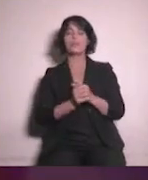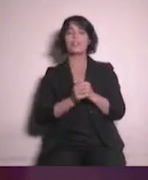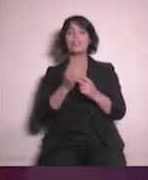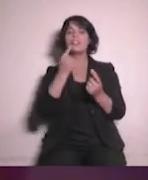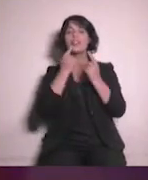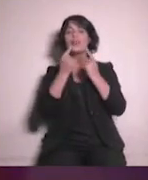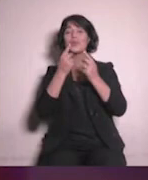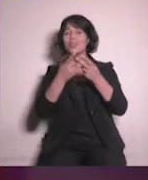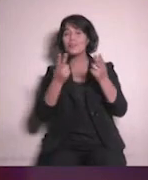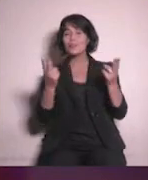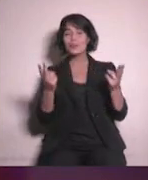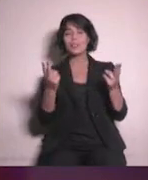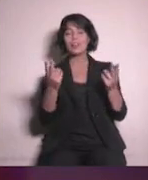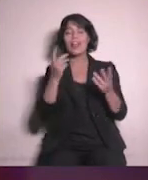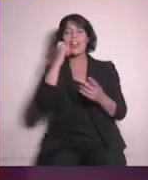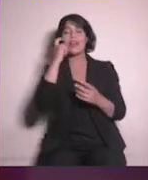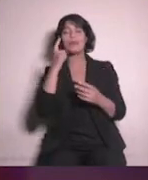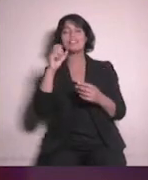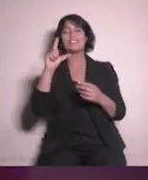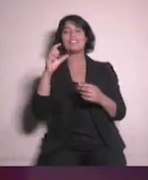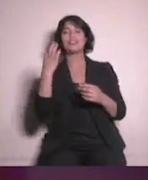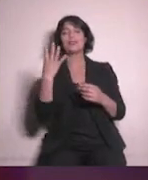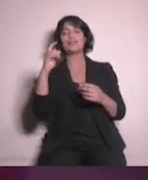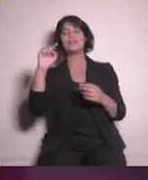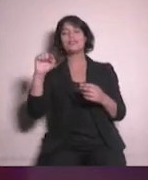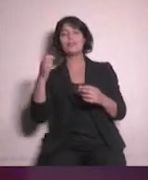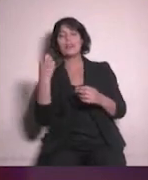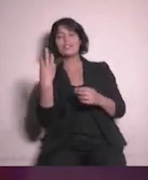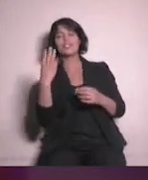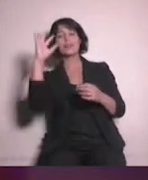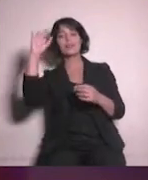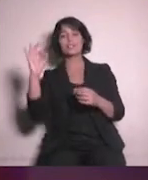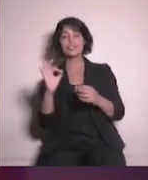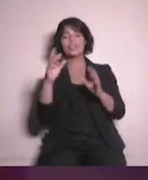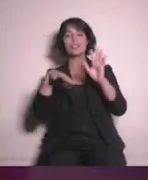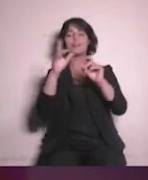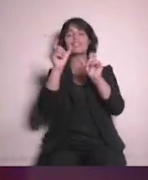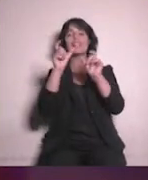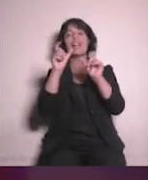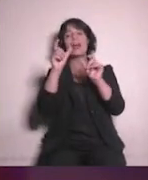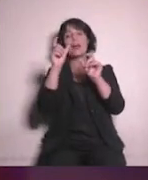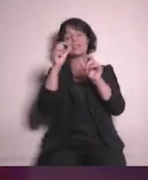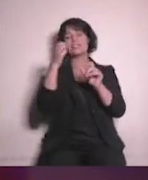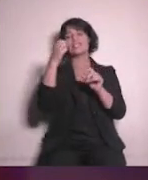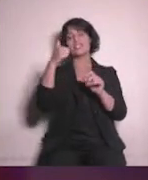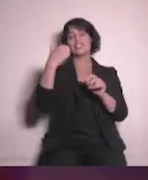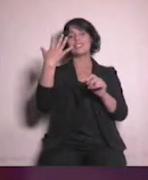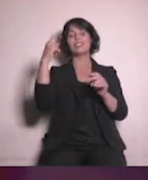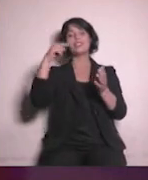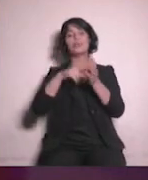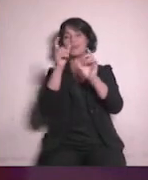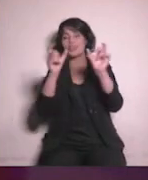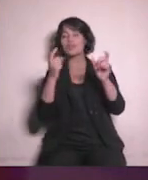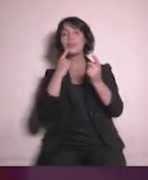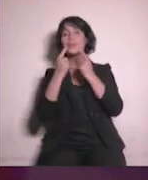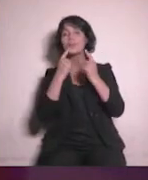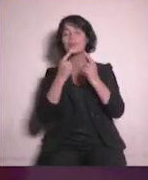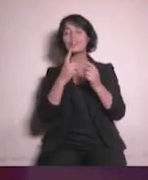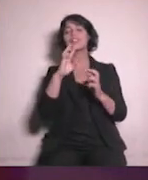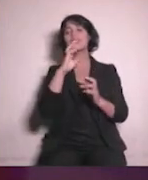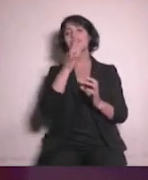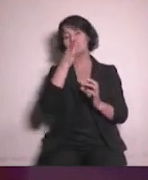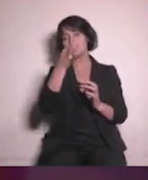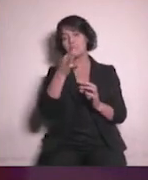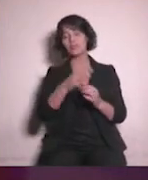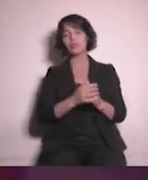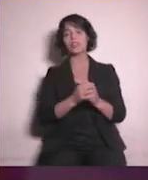consulta pública, en la cual el 74,3% de los más de 65.000 encuestados señaló que prefería que el